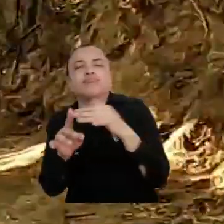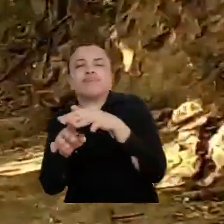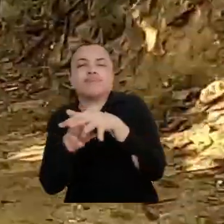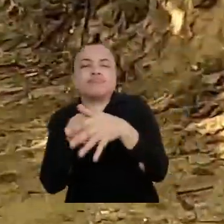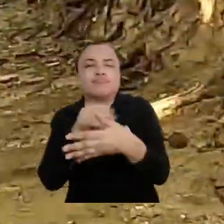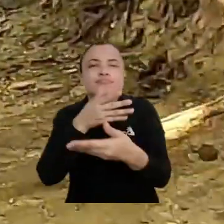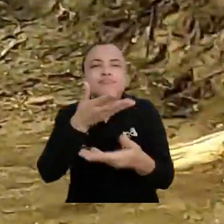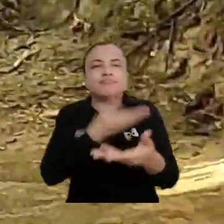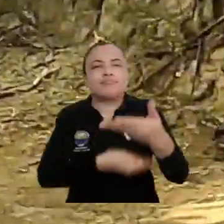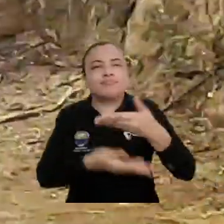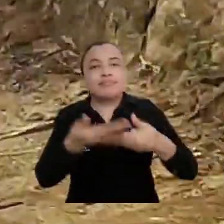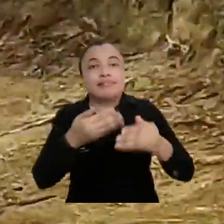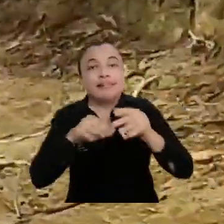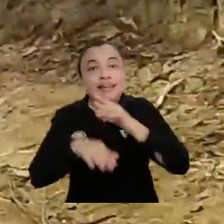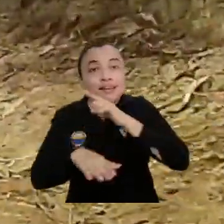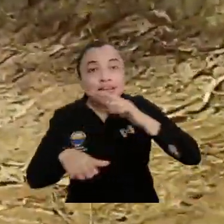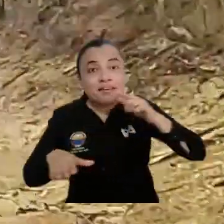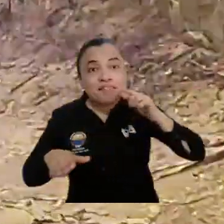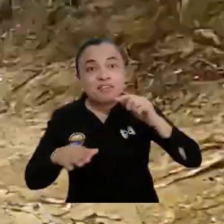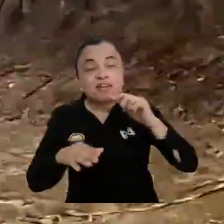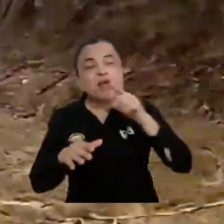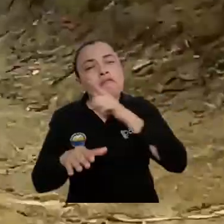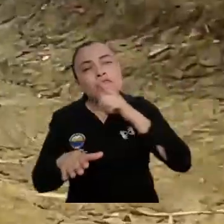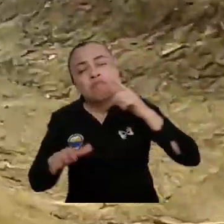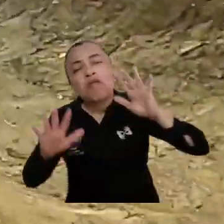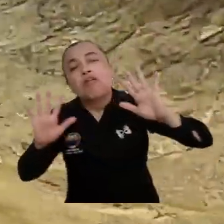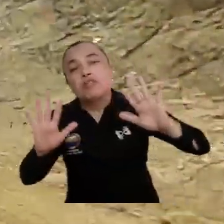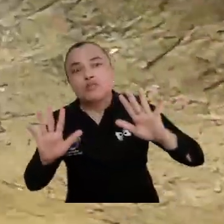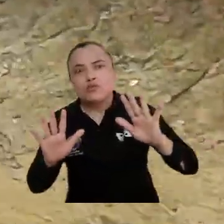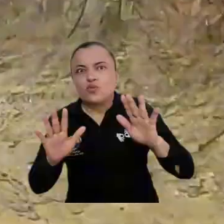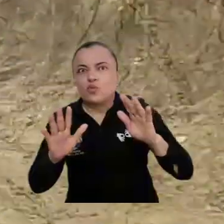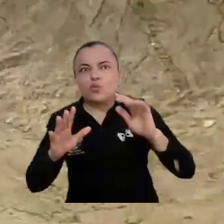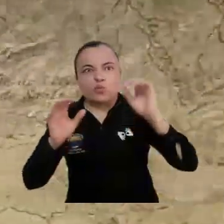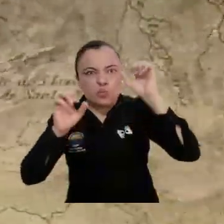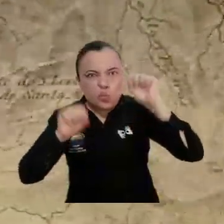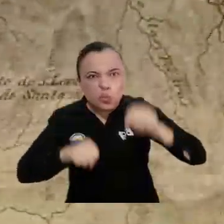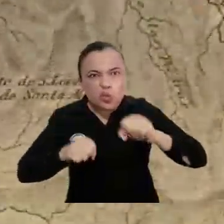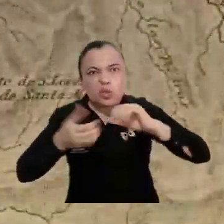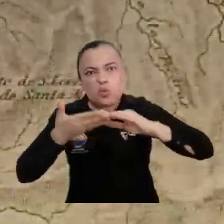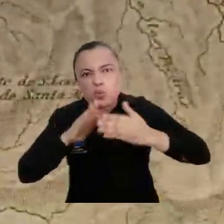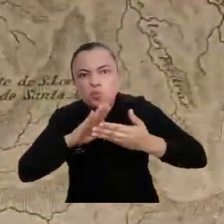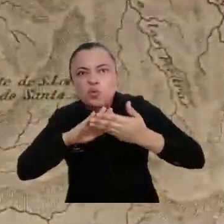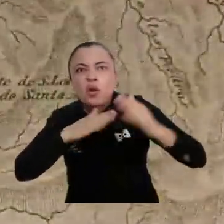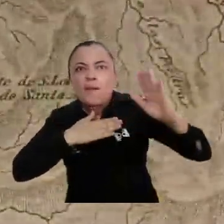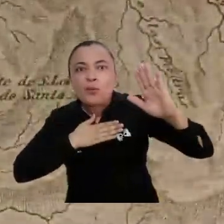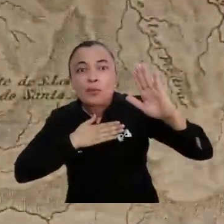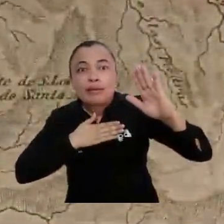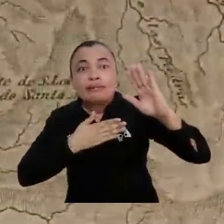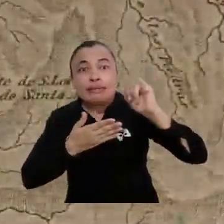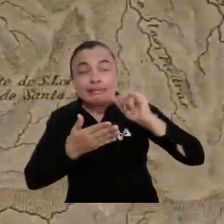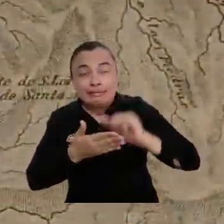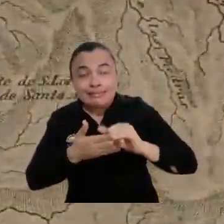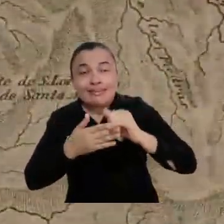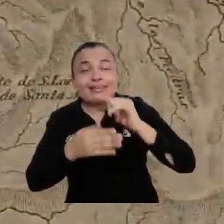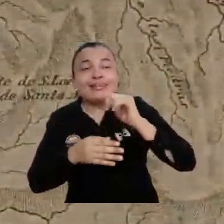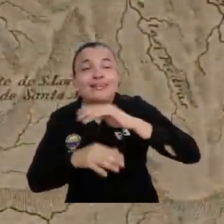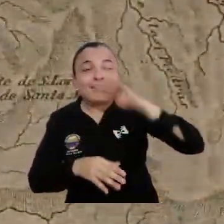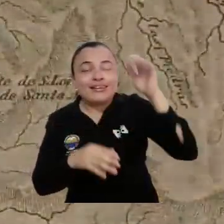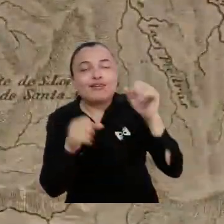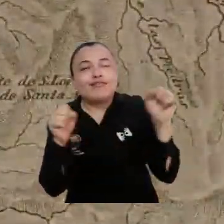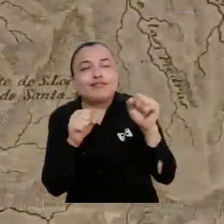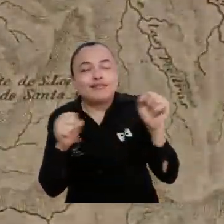poder, comunidad y promesa. En la Sierra Nevada de Santa Marta, haciendas como Jirocasaca,